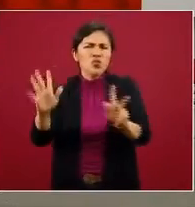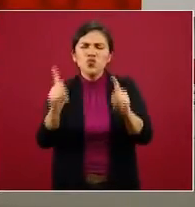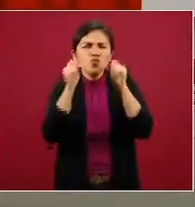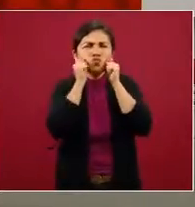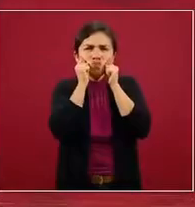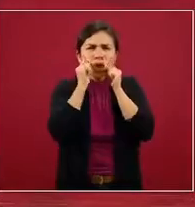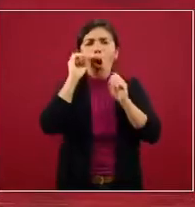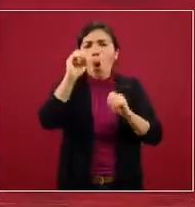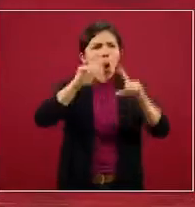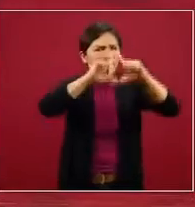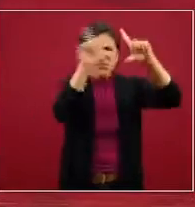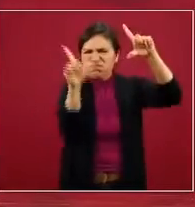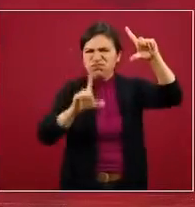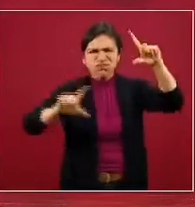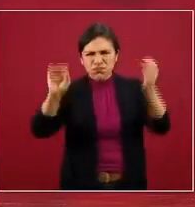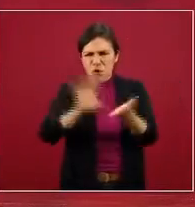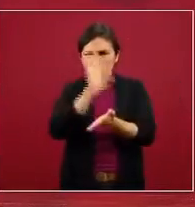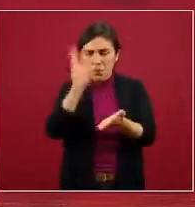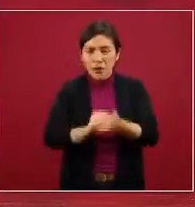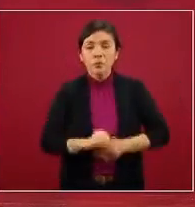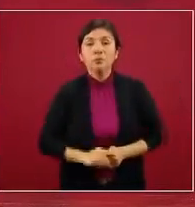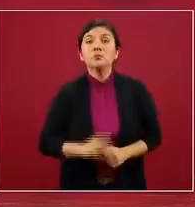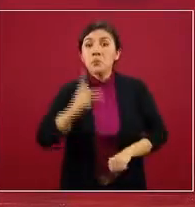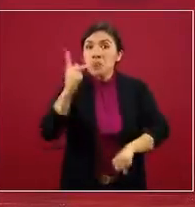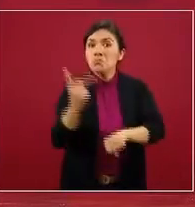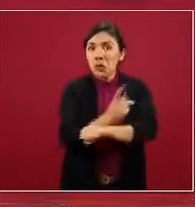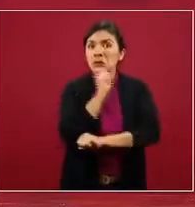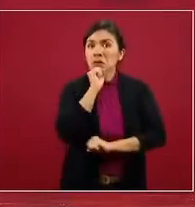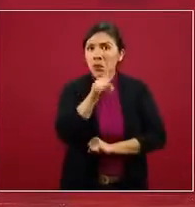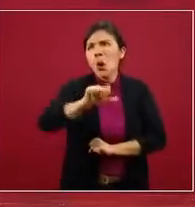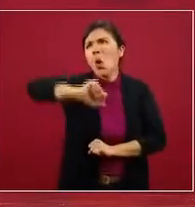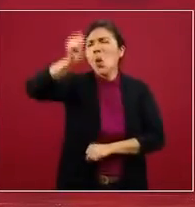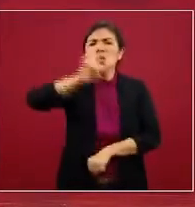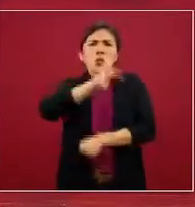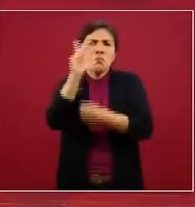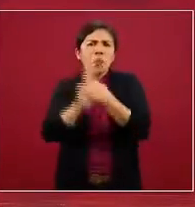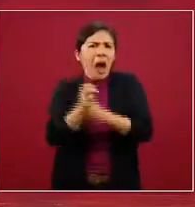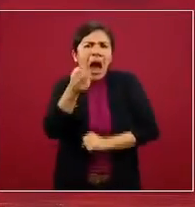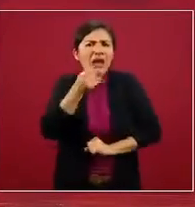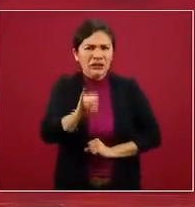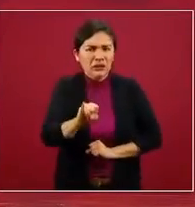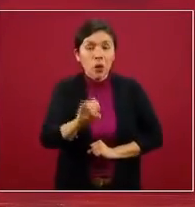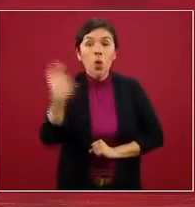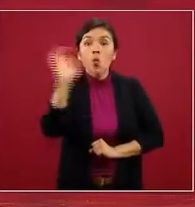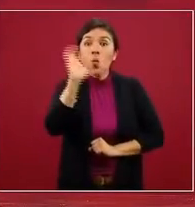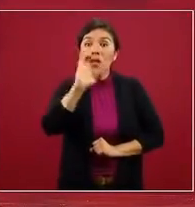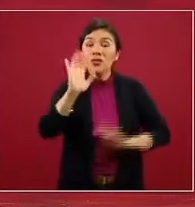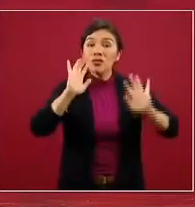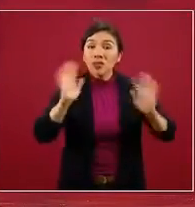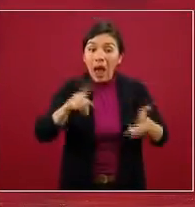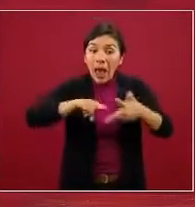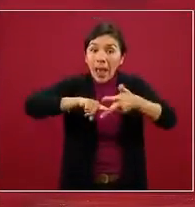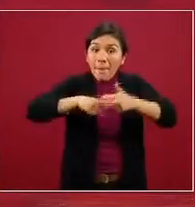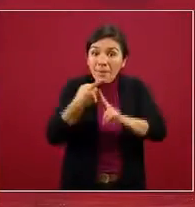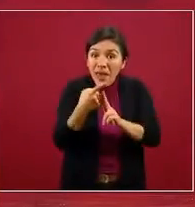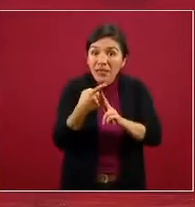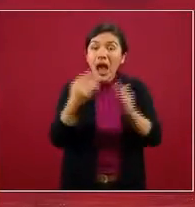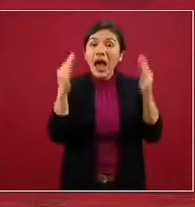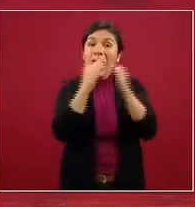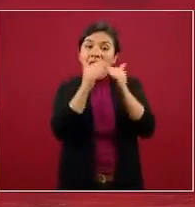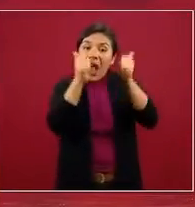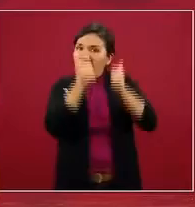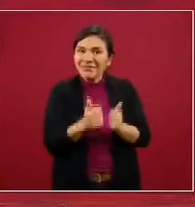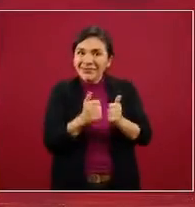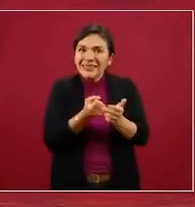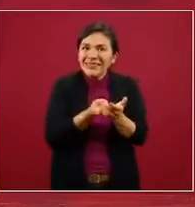el conjunto del país, o le ha ocurrido también a cualquier otro país del mundo, en el momento en que se empieza el